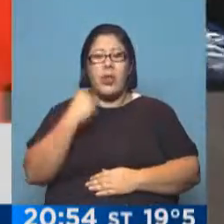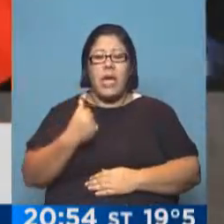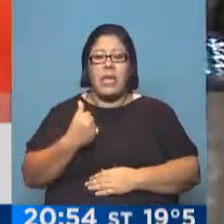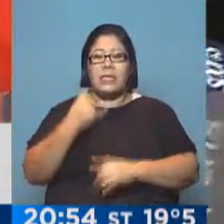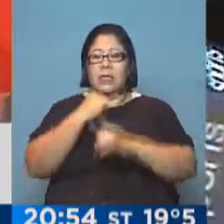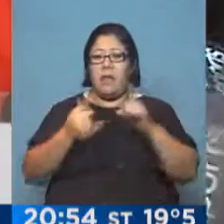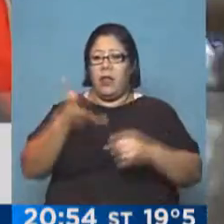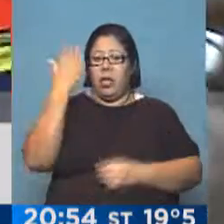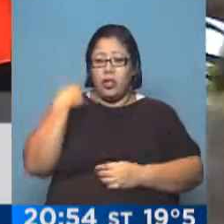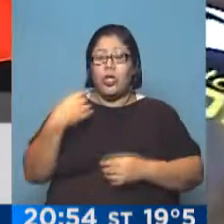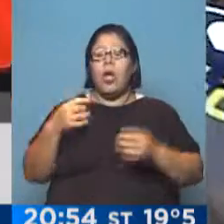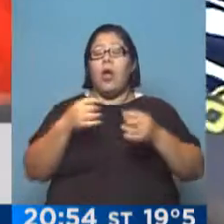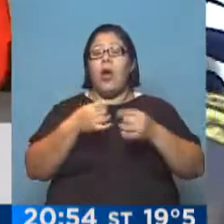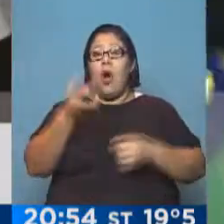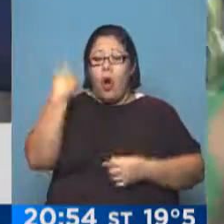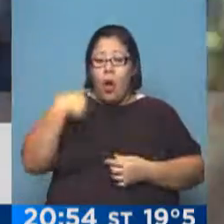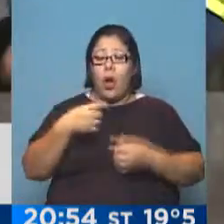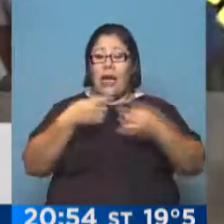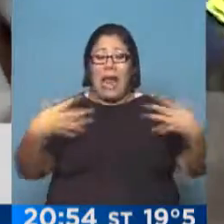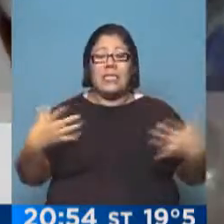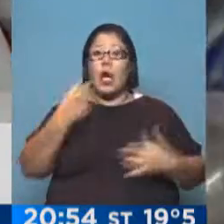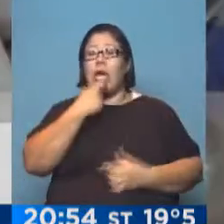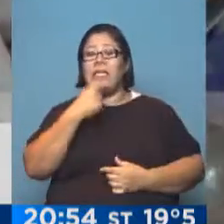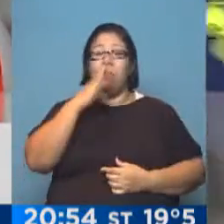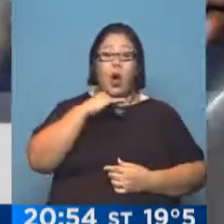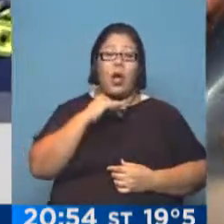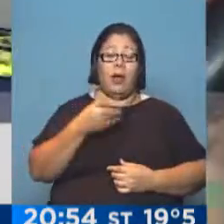jugar otro clásico. ¿Qué es lo que más te preocupa?